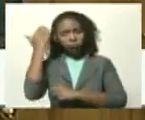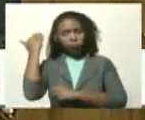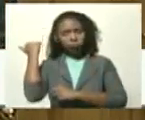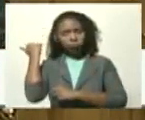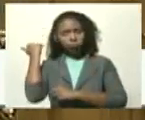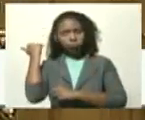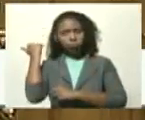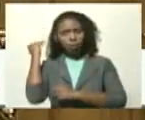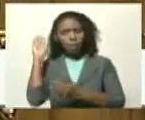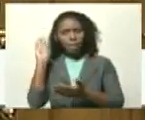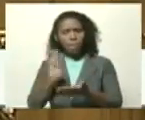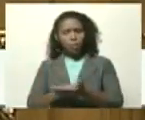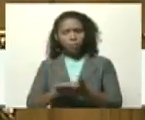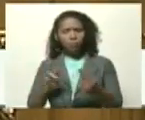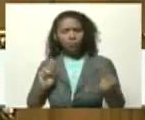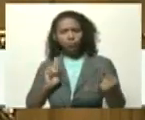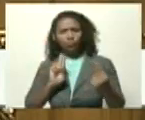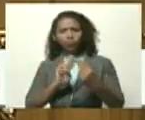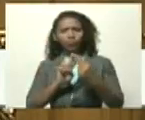Pónganse en lo que encontramos.